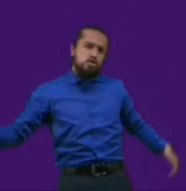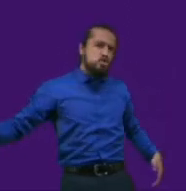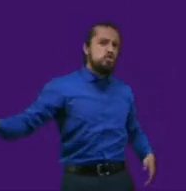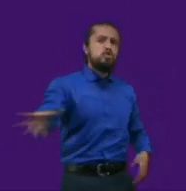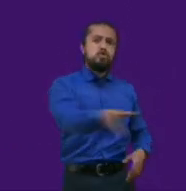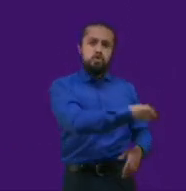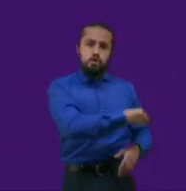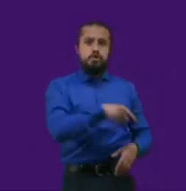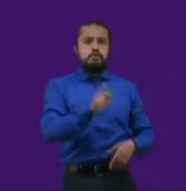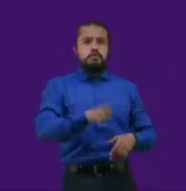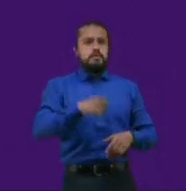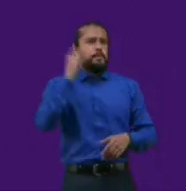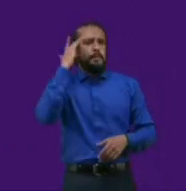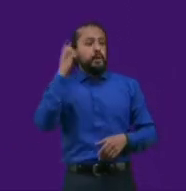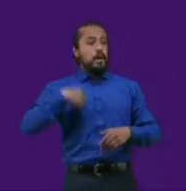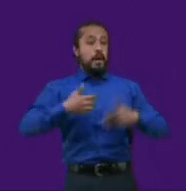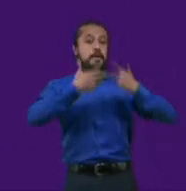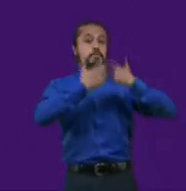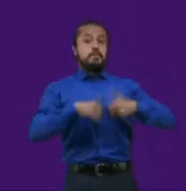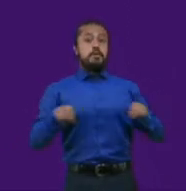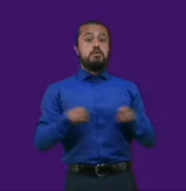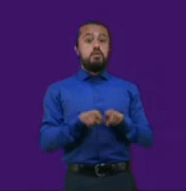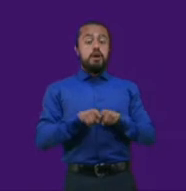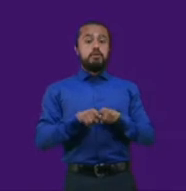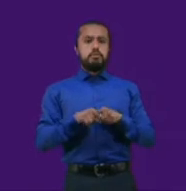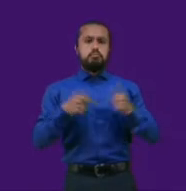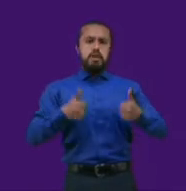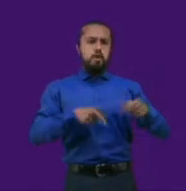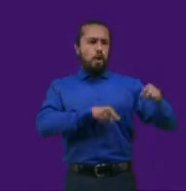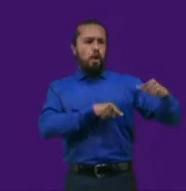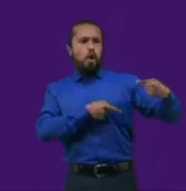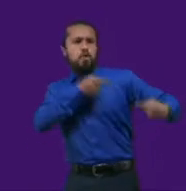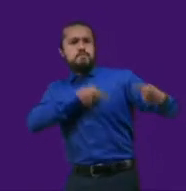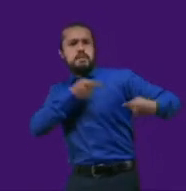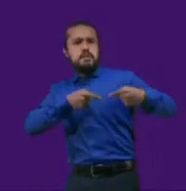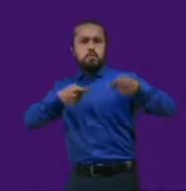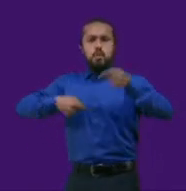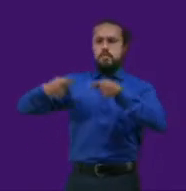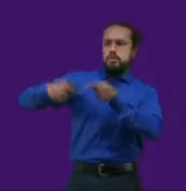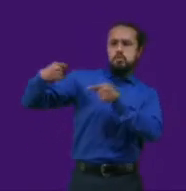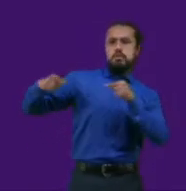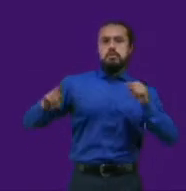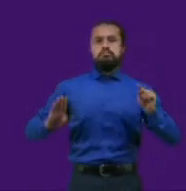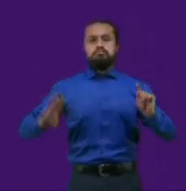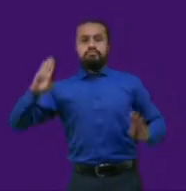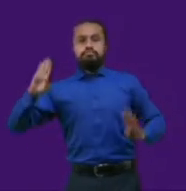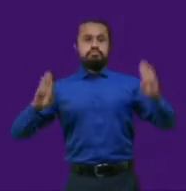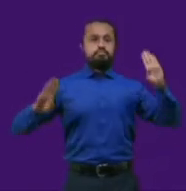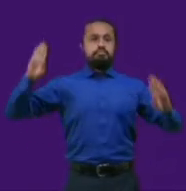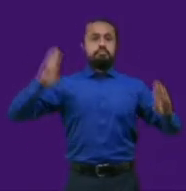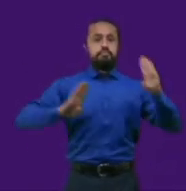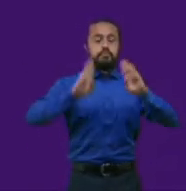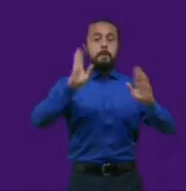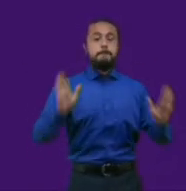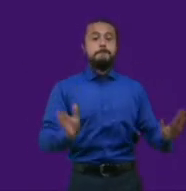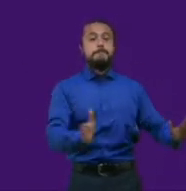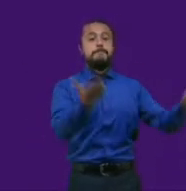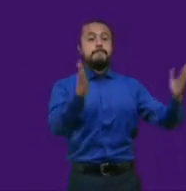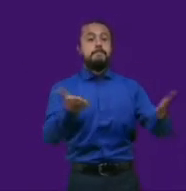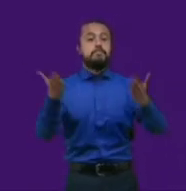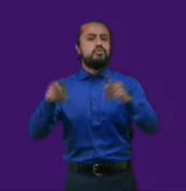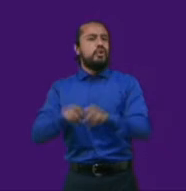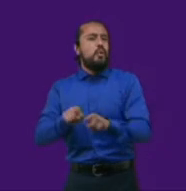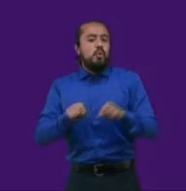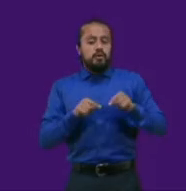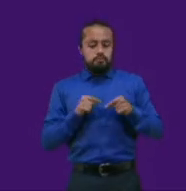hace que nuestras empresas sean más competitivas y el país sea más competitivo, y pues finalmente todos nos veamos beneficiados. Esto es como una bola de nieve